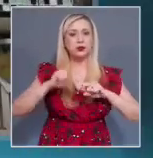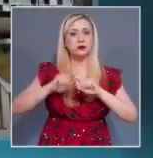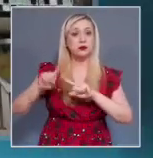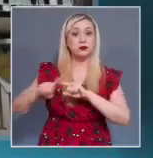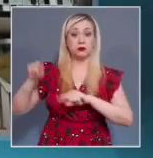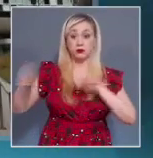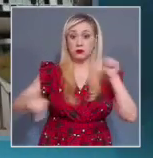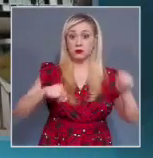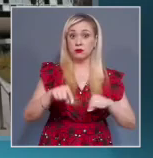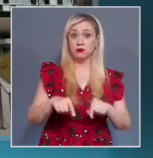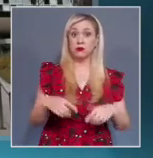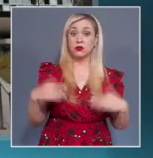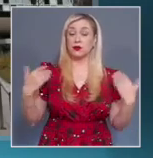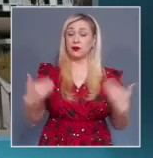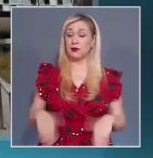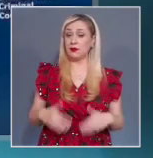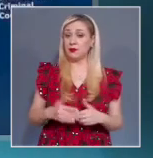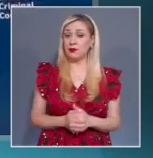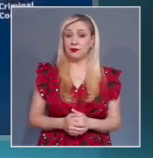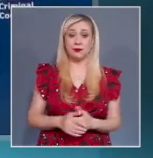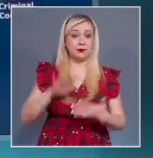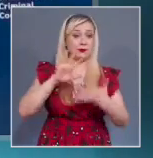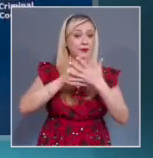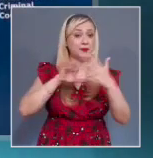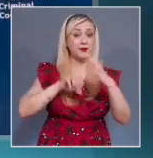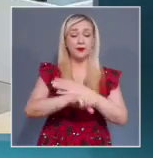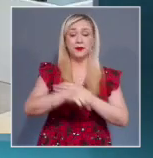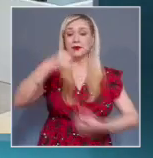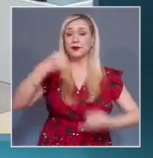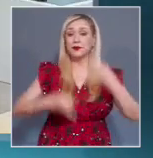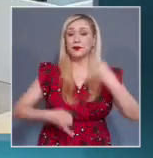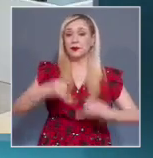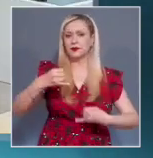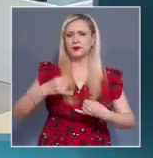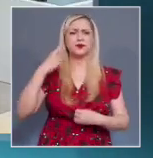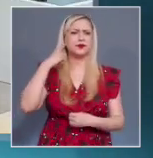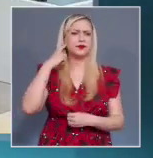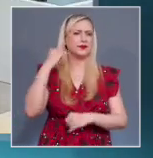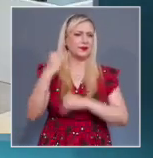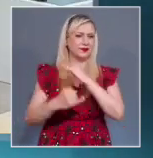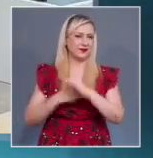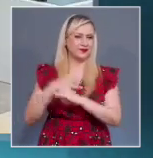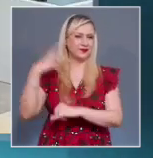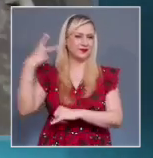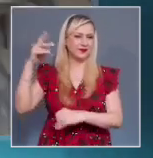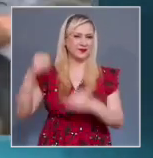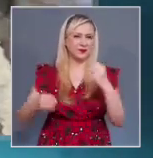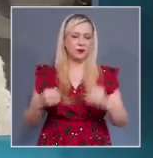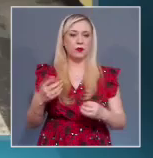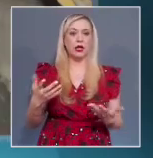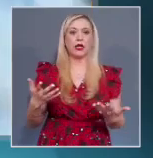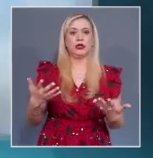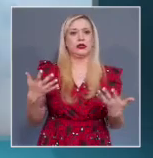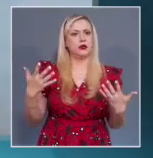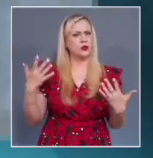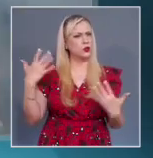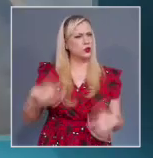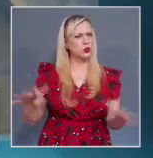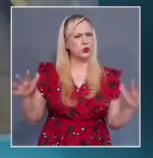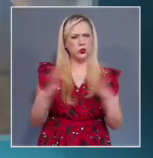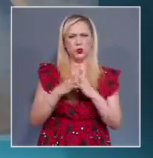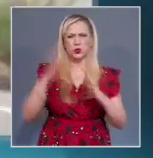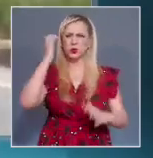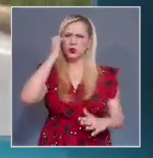Los jueces de la Corte Penal Internacional autorizaron reanudar la investigación de presuntos crímenes de lesa humanidad durante las manifestaciones